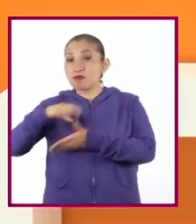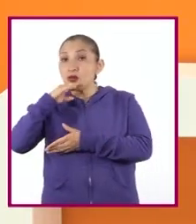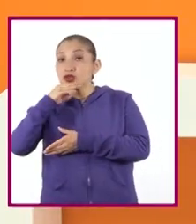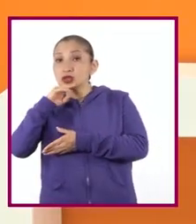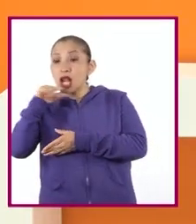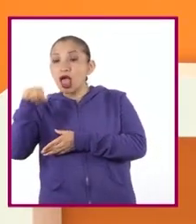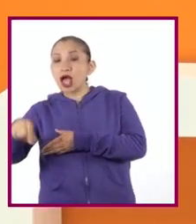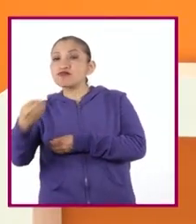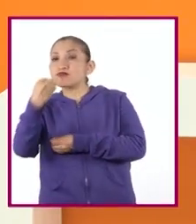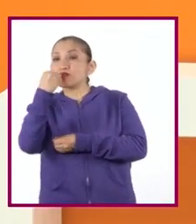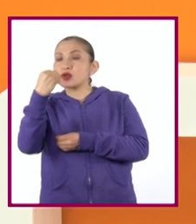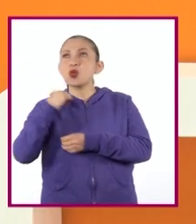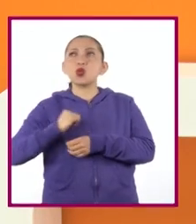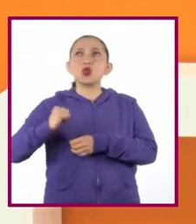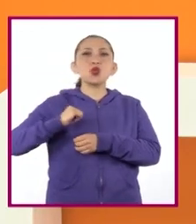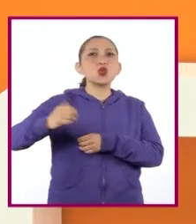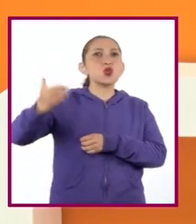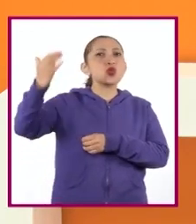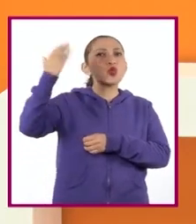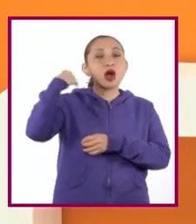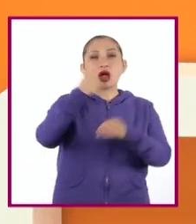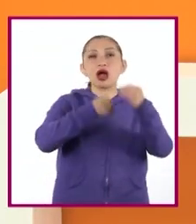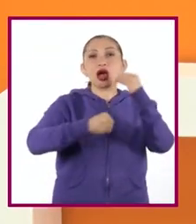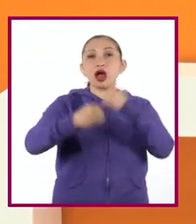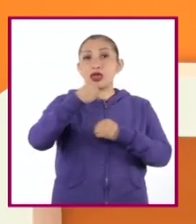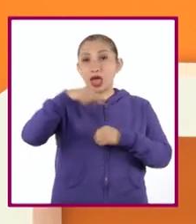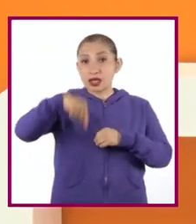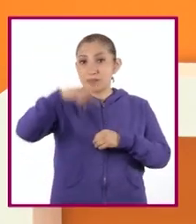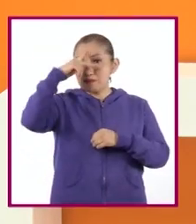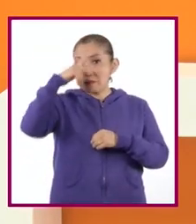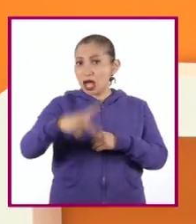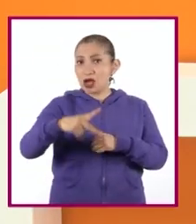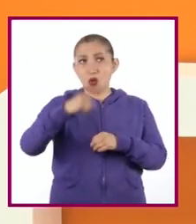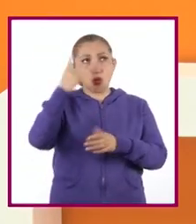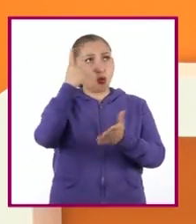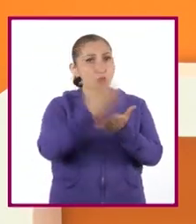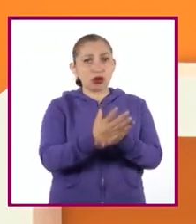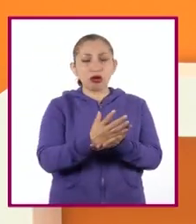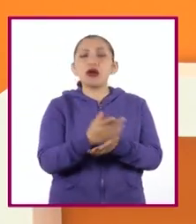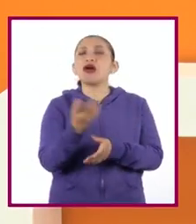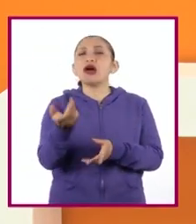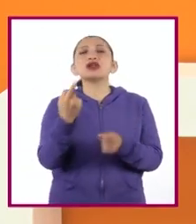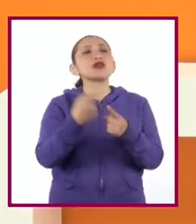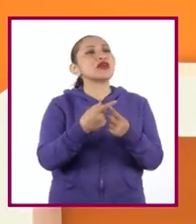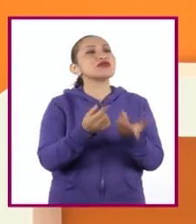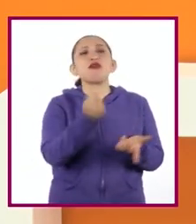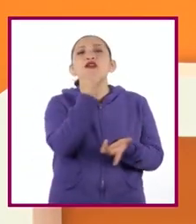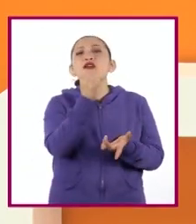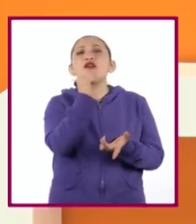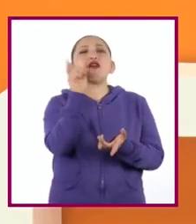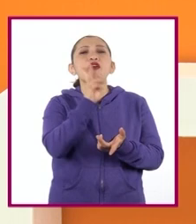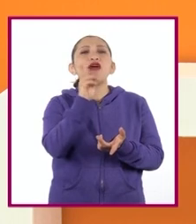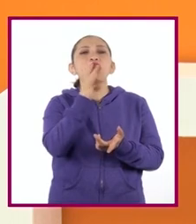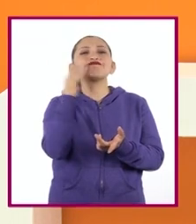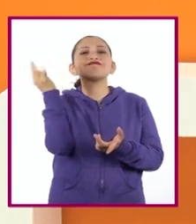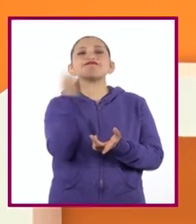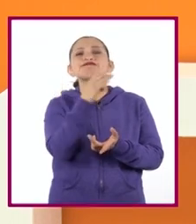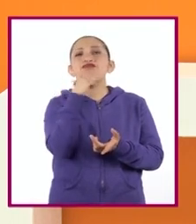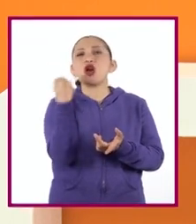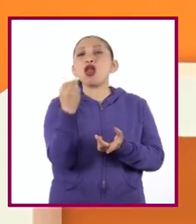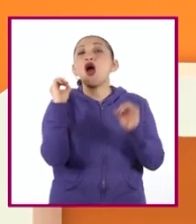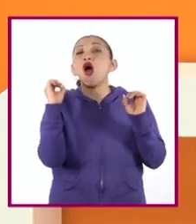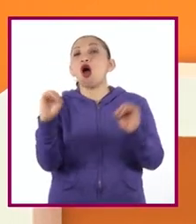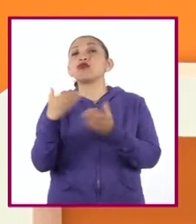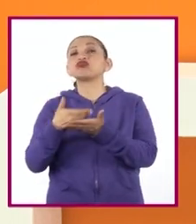son platillos tradicionales de la gastronomía de nuestro país. ¿Quién no ha comido un exquisito mole